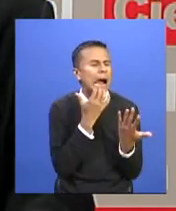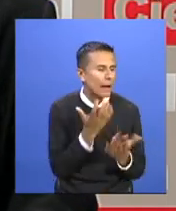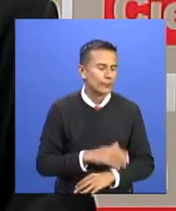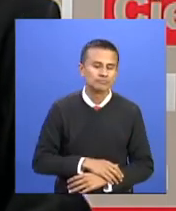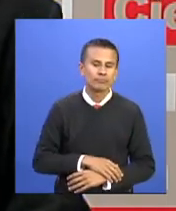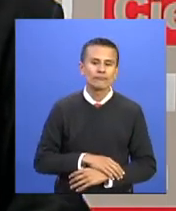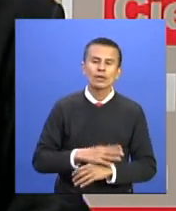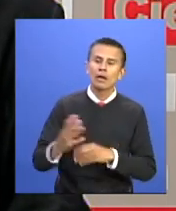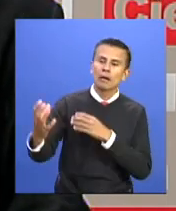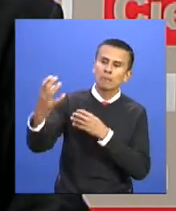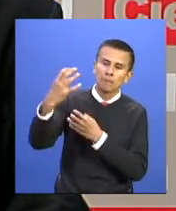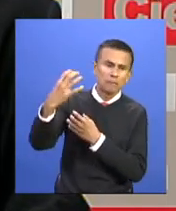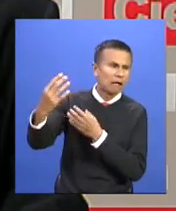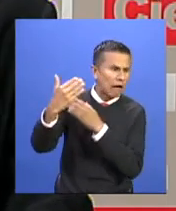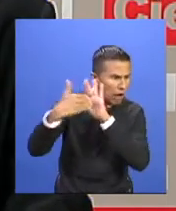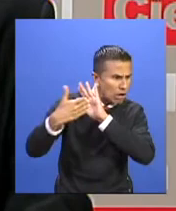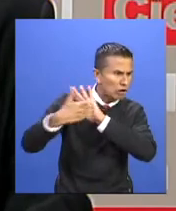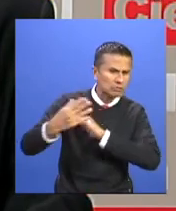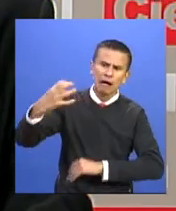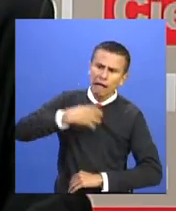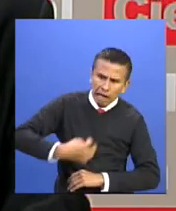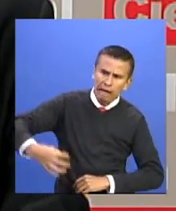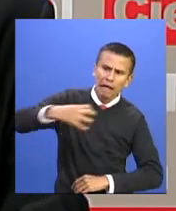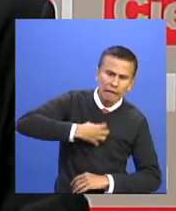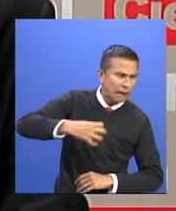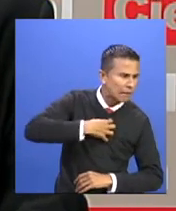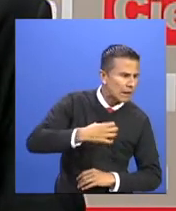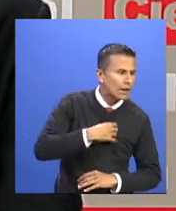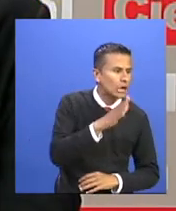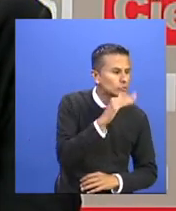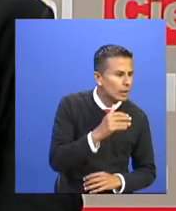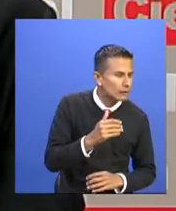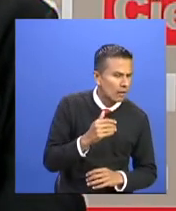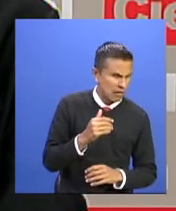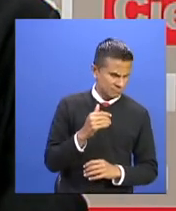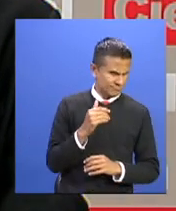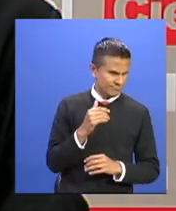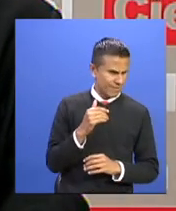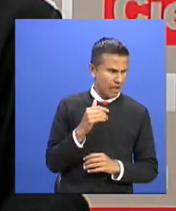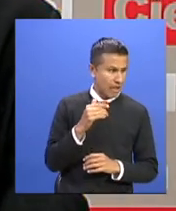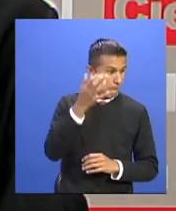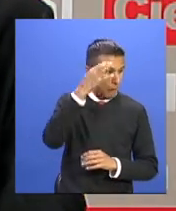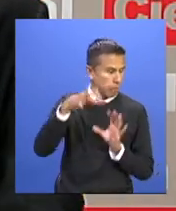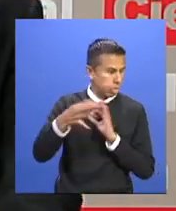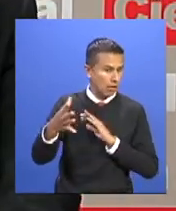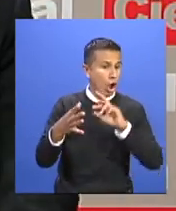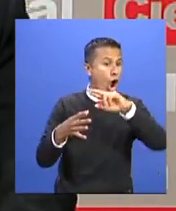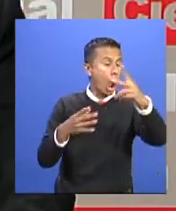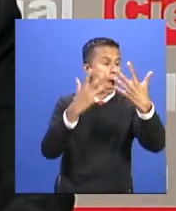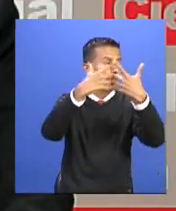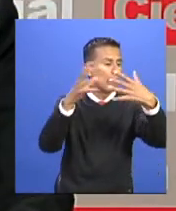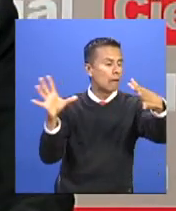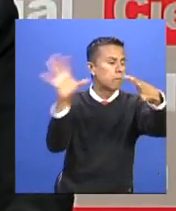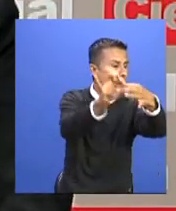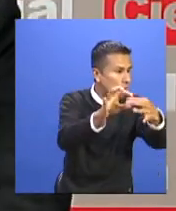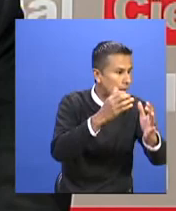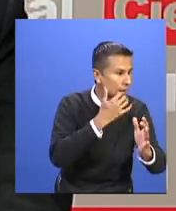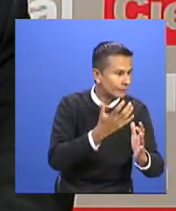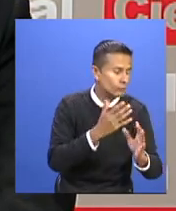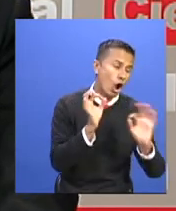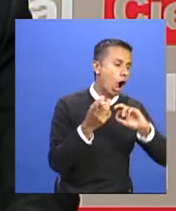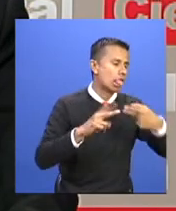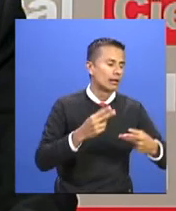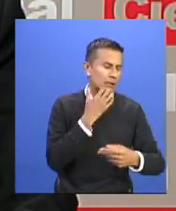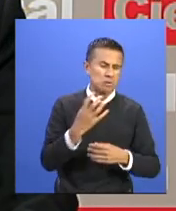malo si no recibe quejas. Porque si no hay quejas, es porque se está yendo para la competencia. Y malo si